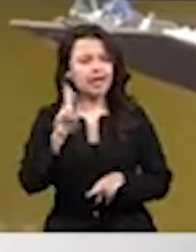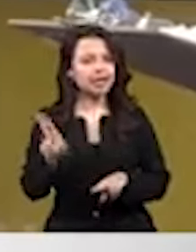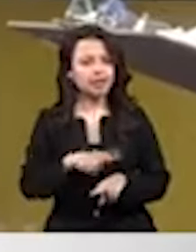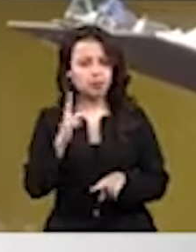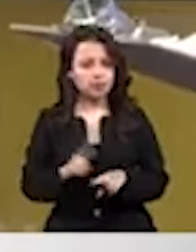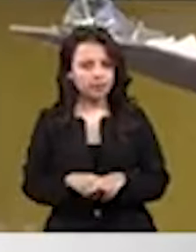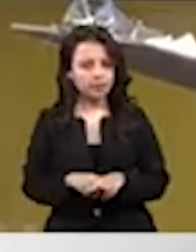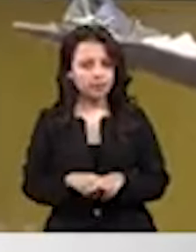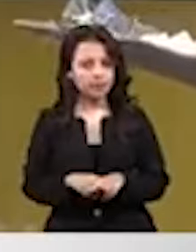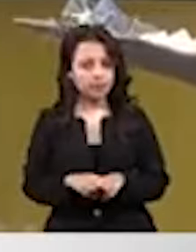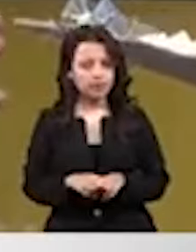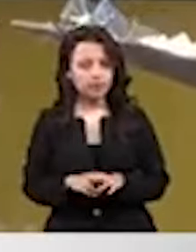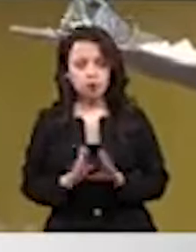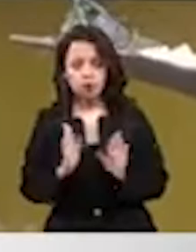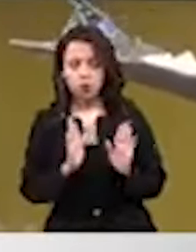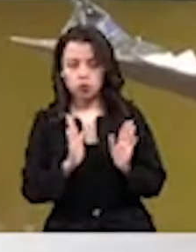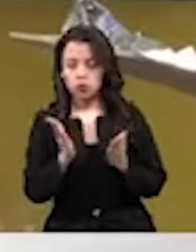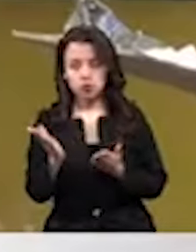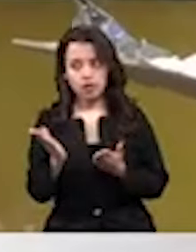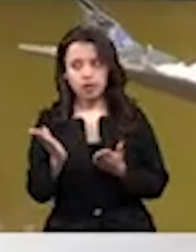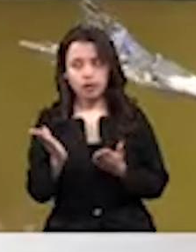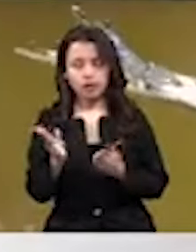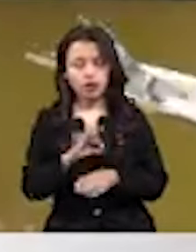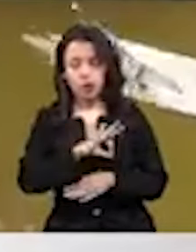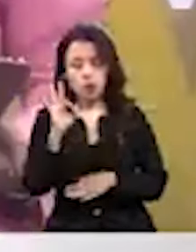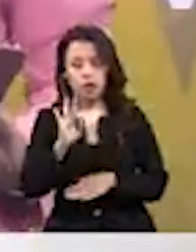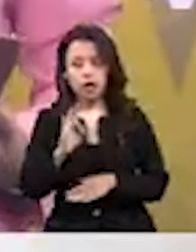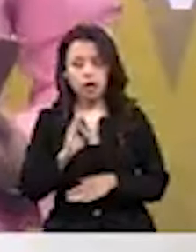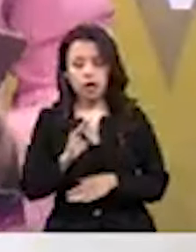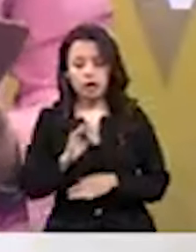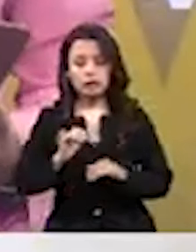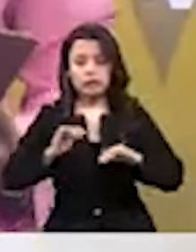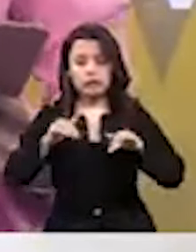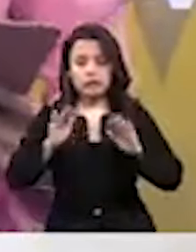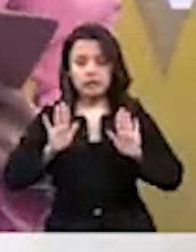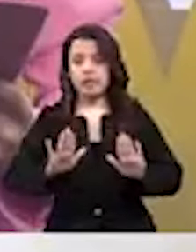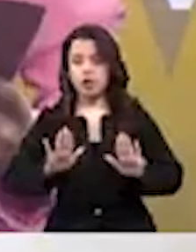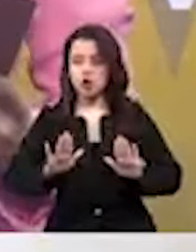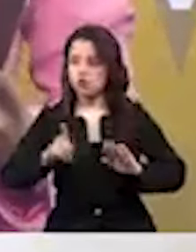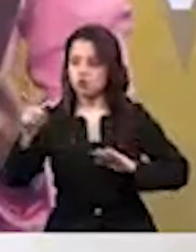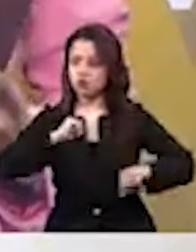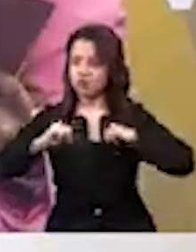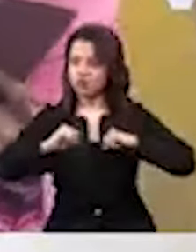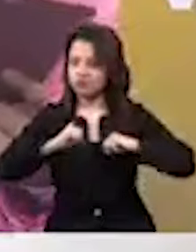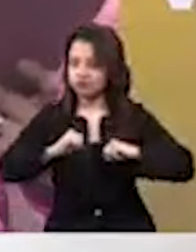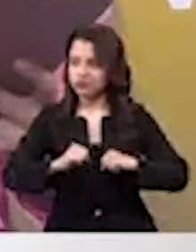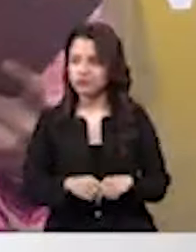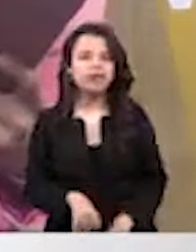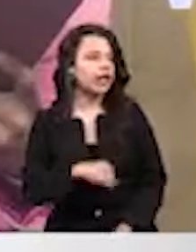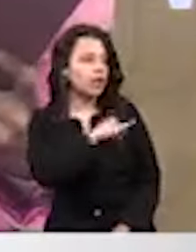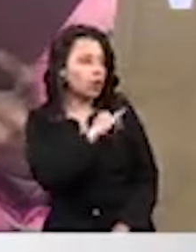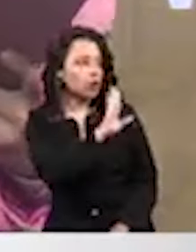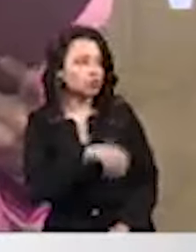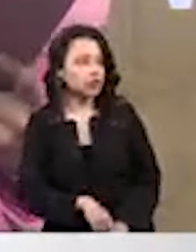usted no se queda quieta nunca. No, Juan Diego. Es que me pica. Escarba por todo así lado. Así como usted le pica irse abajo, sí, a la calle y estar